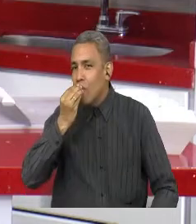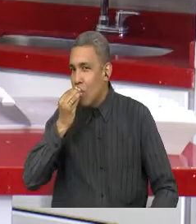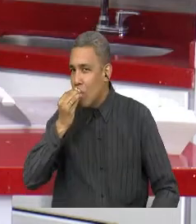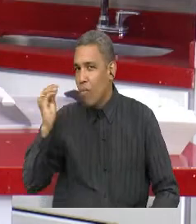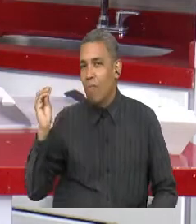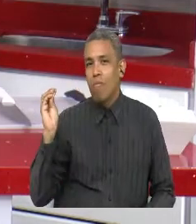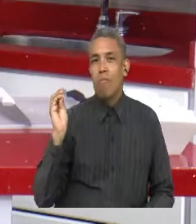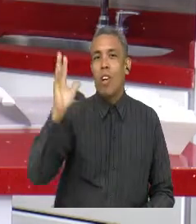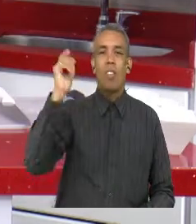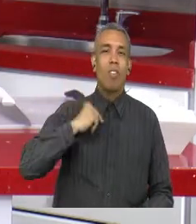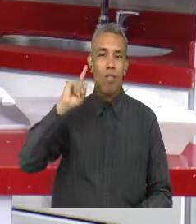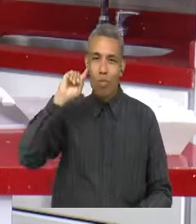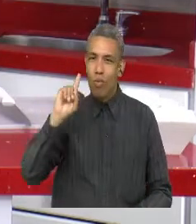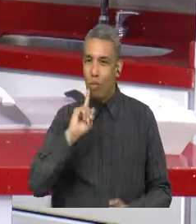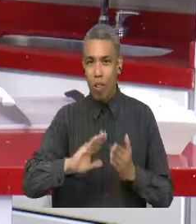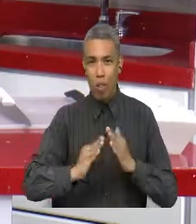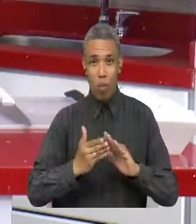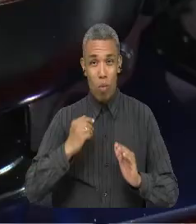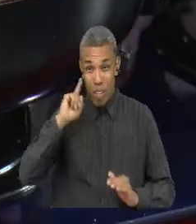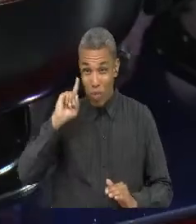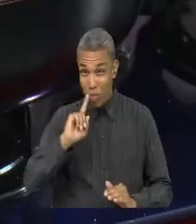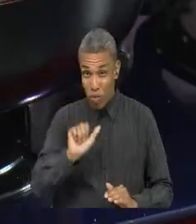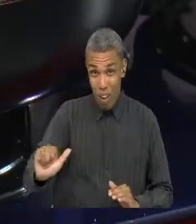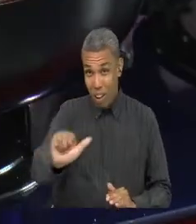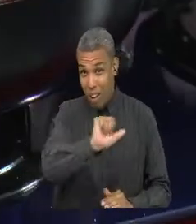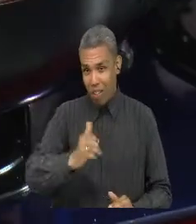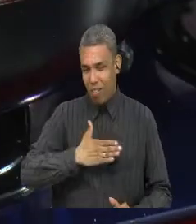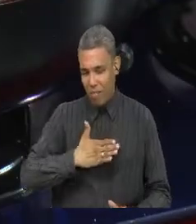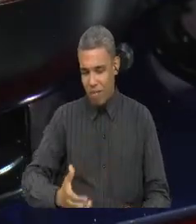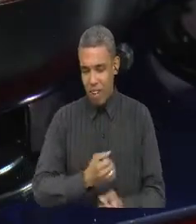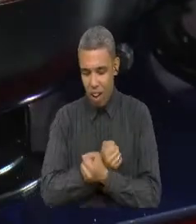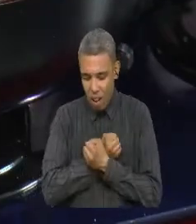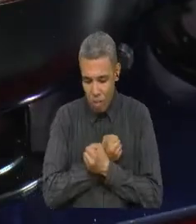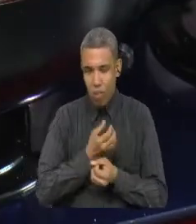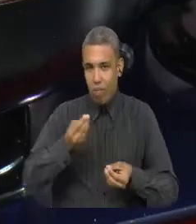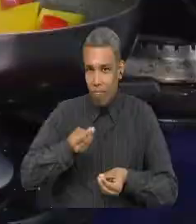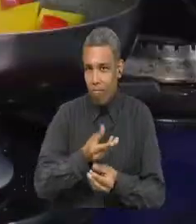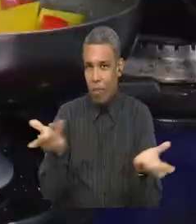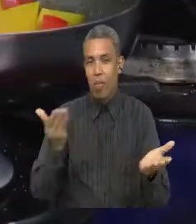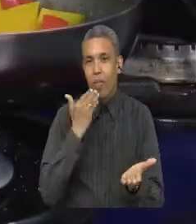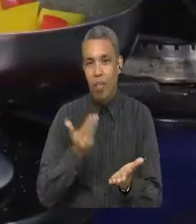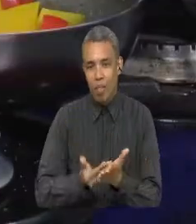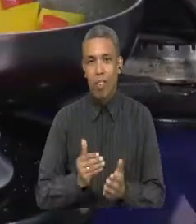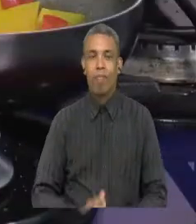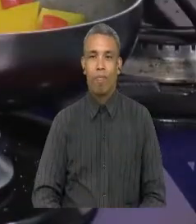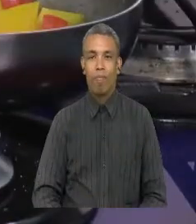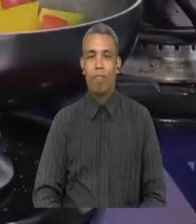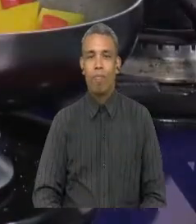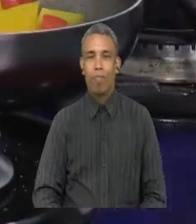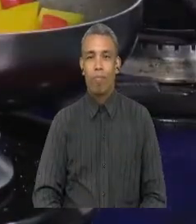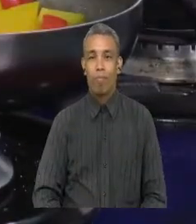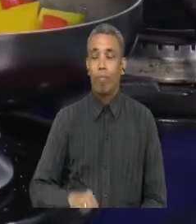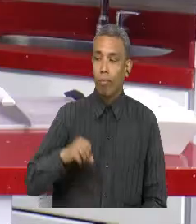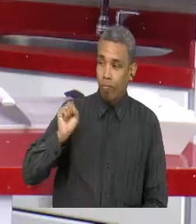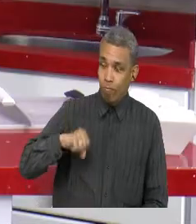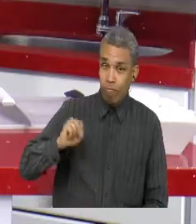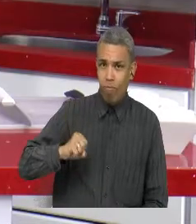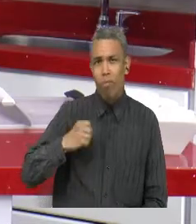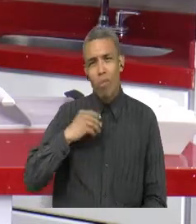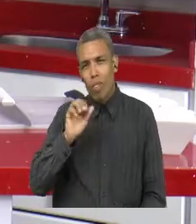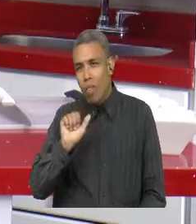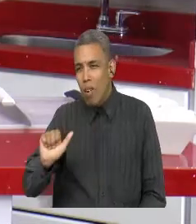todas estas mujeres que nos acompañan hoy en Enlace Televisión, por supuesto en este su programa, A Pedir de Boca. Claro, Rochi, la idea es que todas las